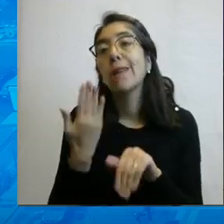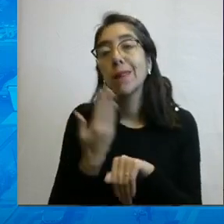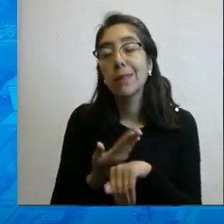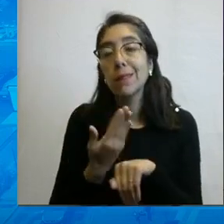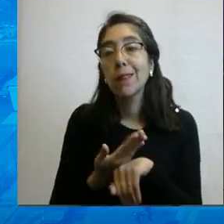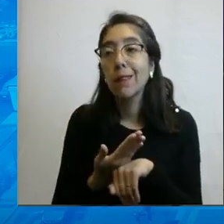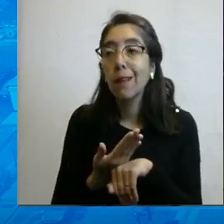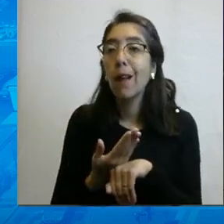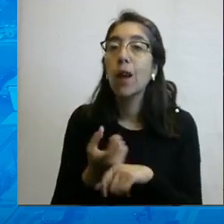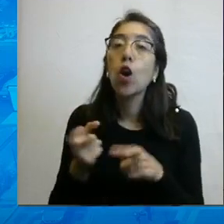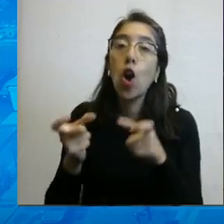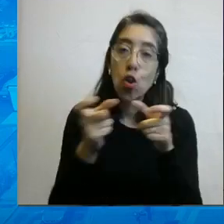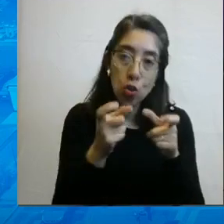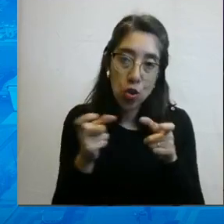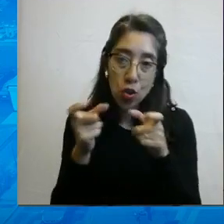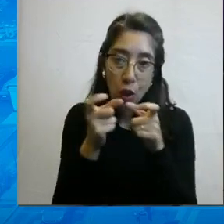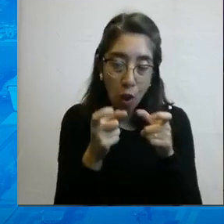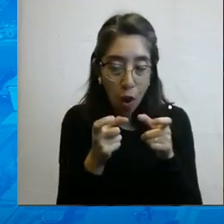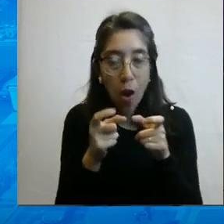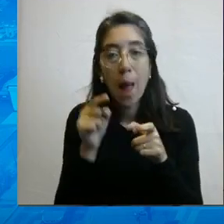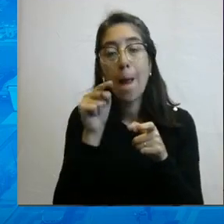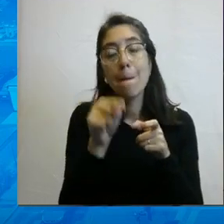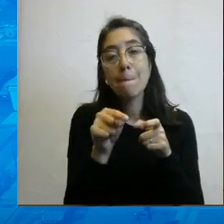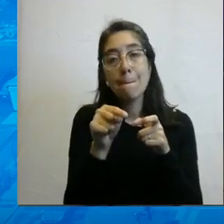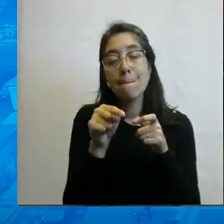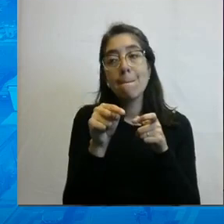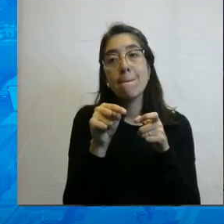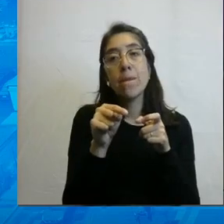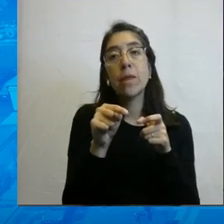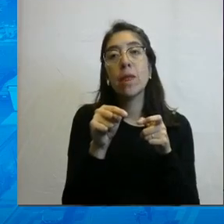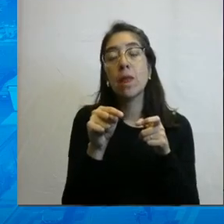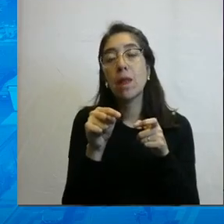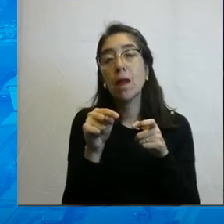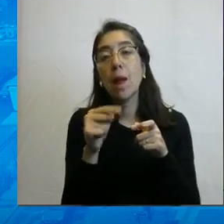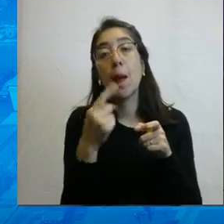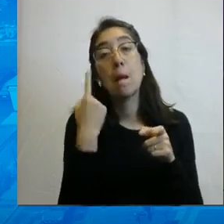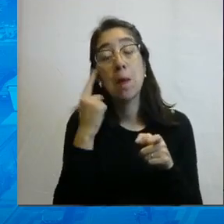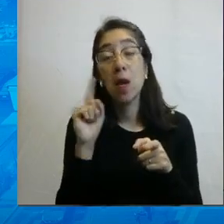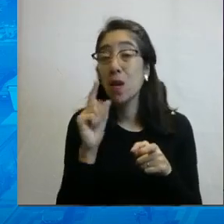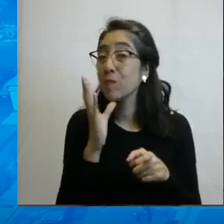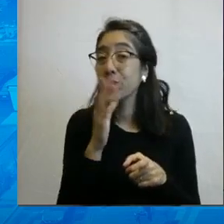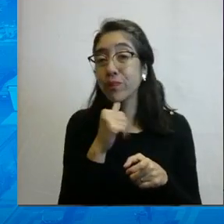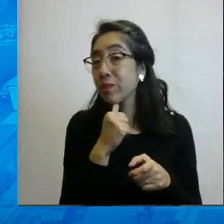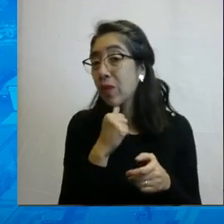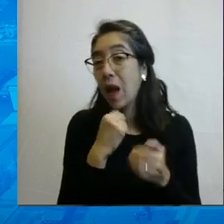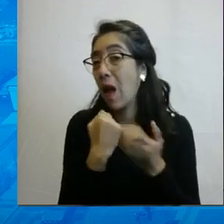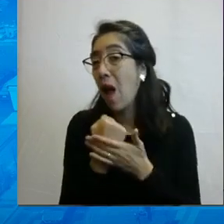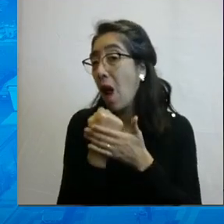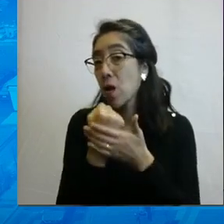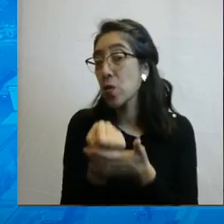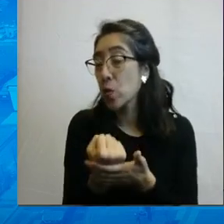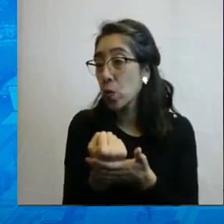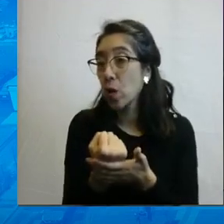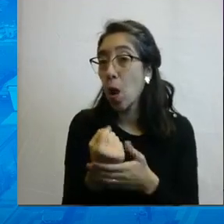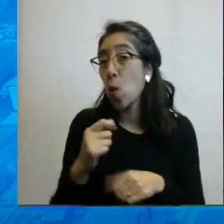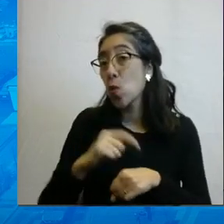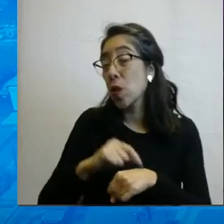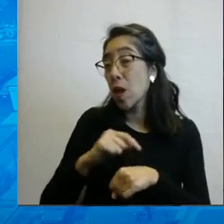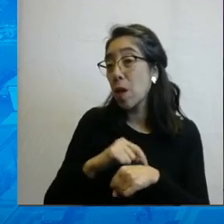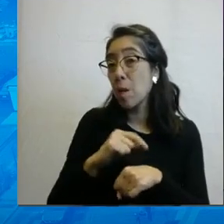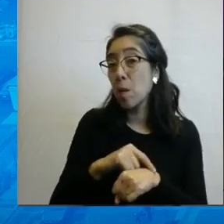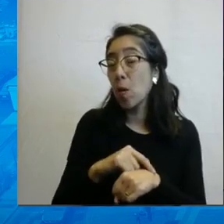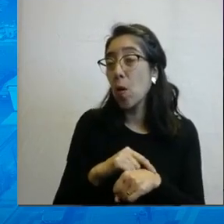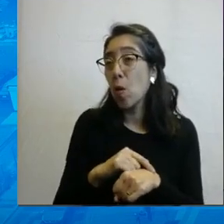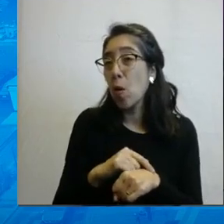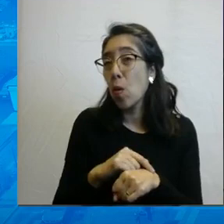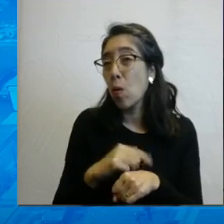muy inseguro. Y esto también la alcaldesa lo tomó la semana pasada, pero los vecinos igual necesitan de que nos puedan poner un tiempo para poder saber en